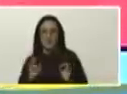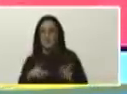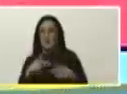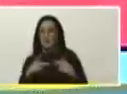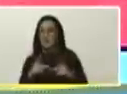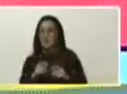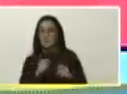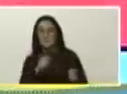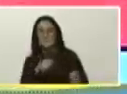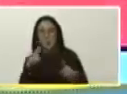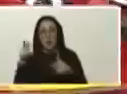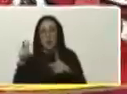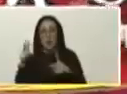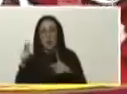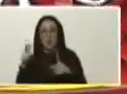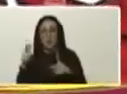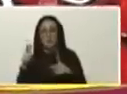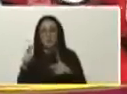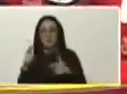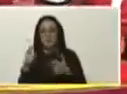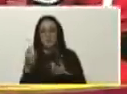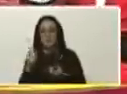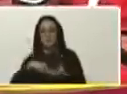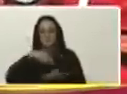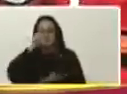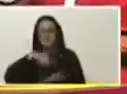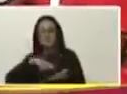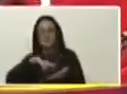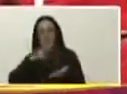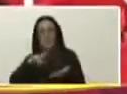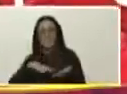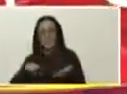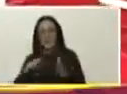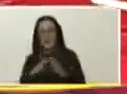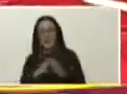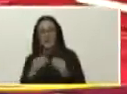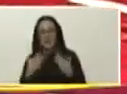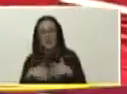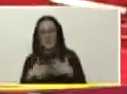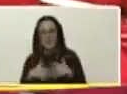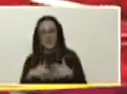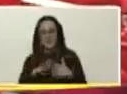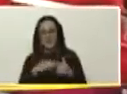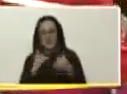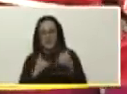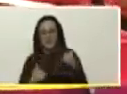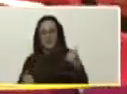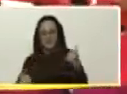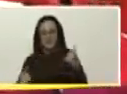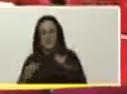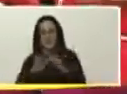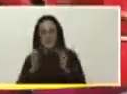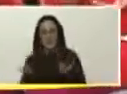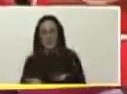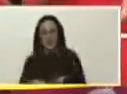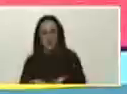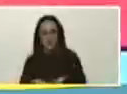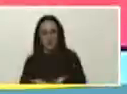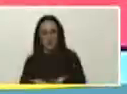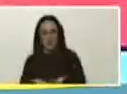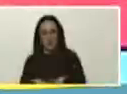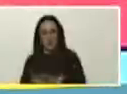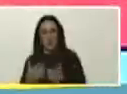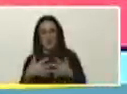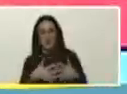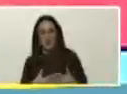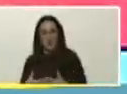para exportar y para hacer contratos y convenios con todas las empresas energéticas del mundo entero, de